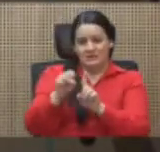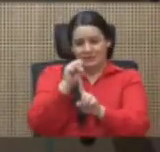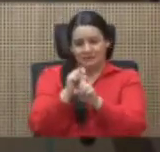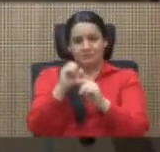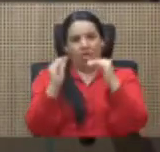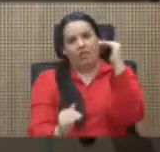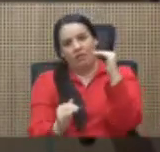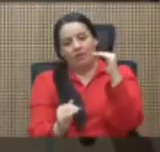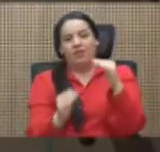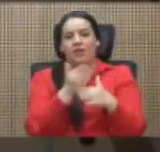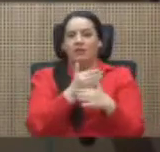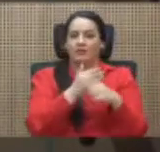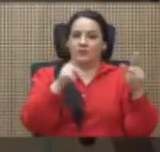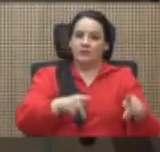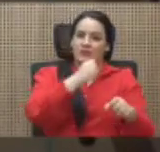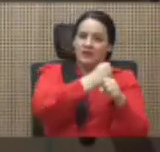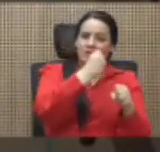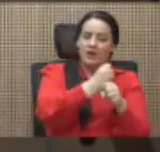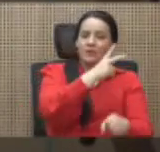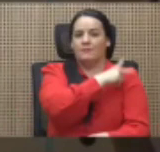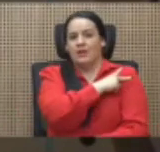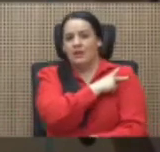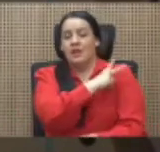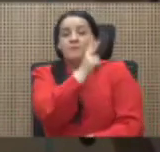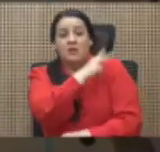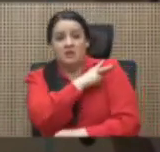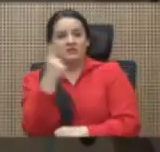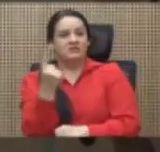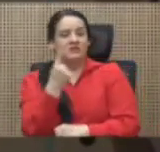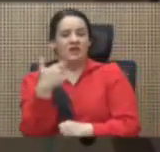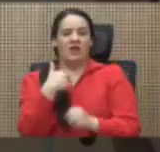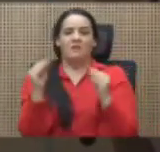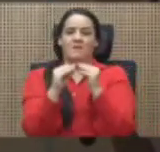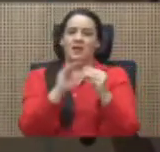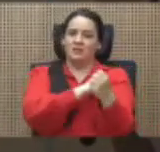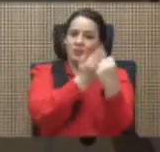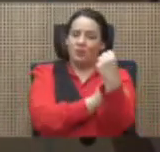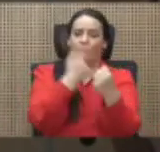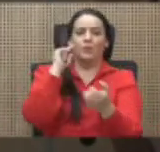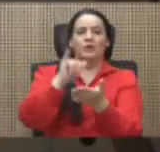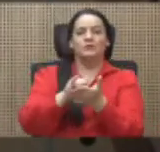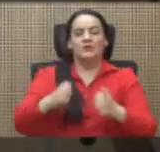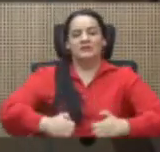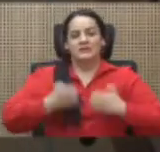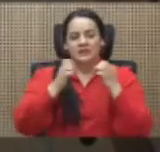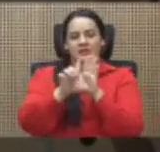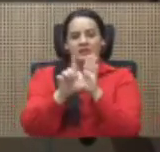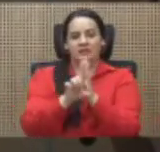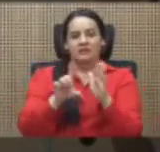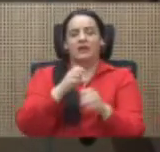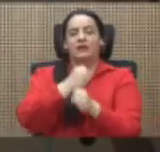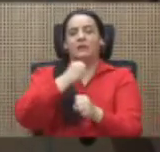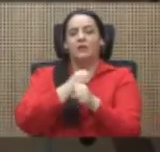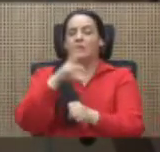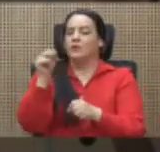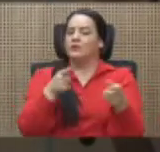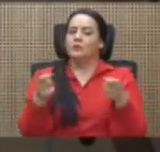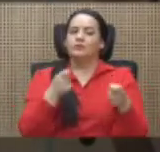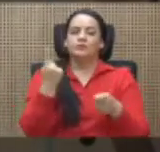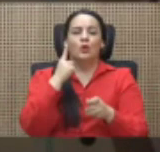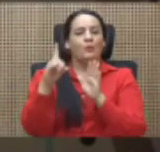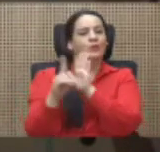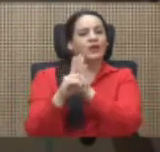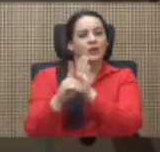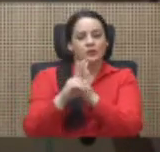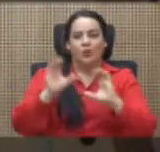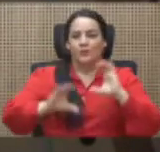y los patronos, porque el patrono tiene más poder. Por eso existe legislación laboral y esto no se regula solo por derecho comercial, diputadas y